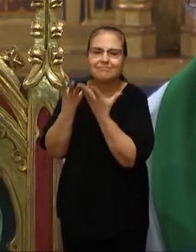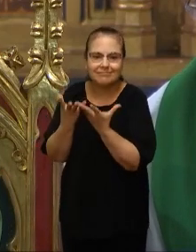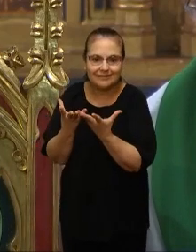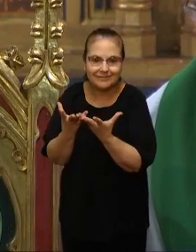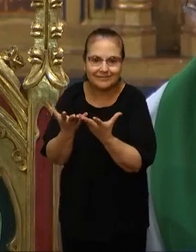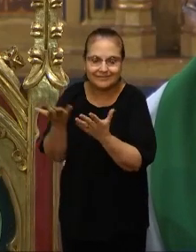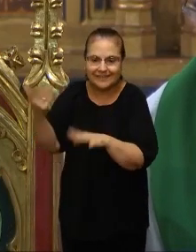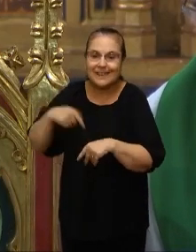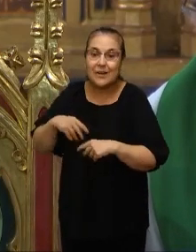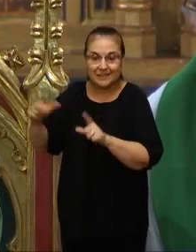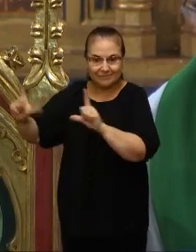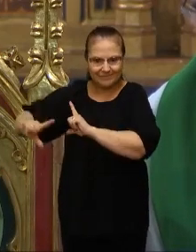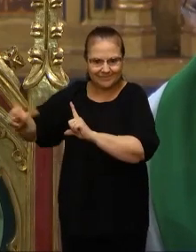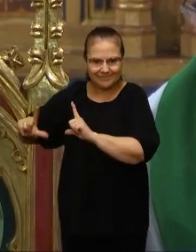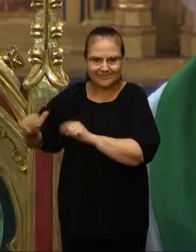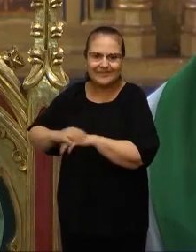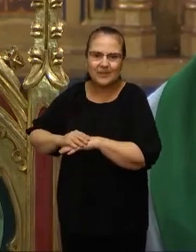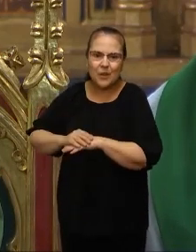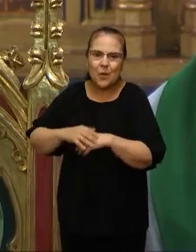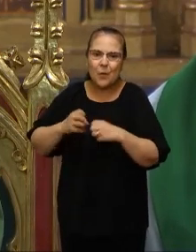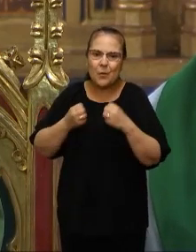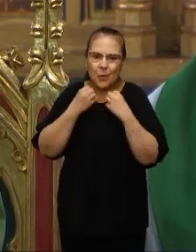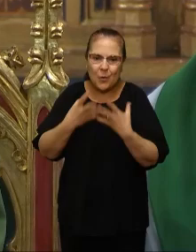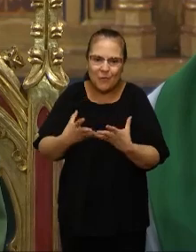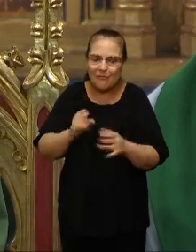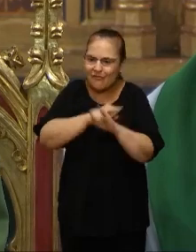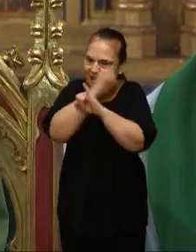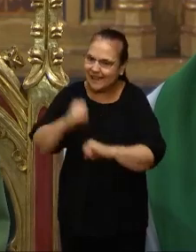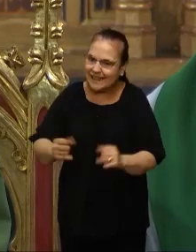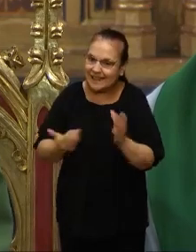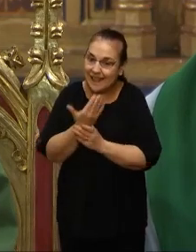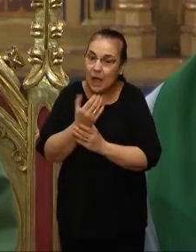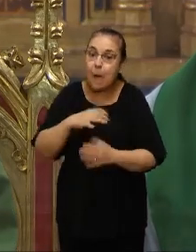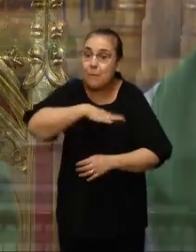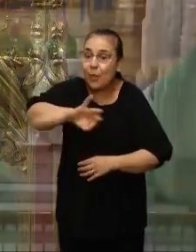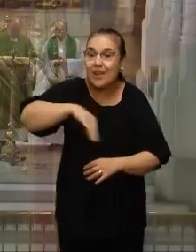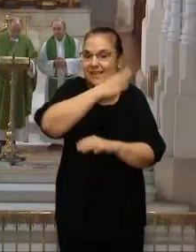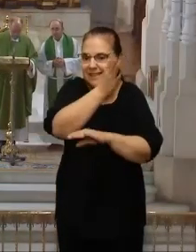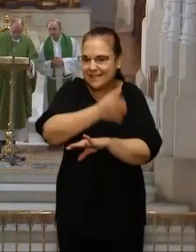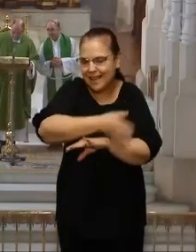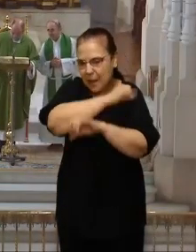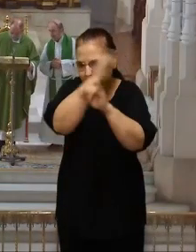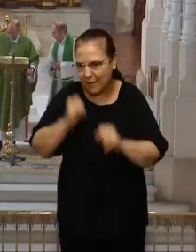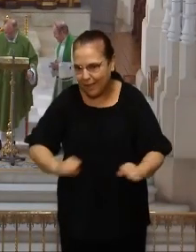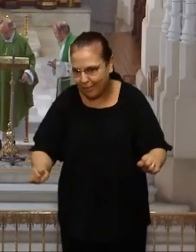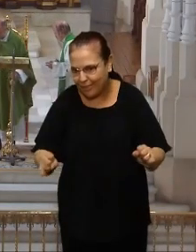a través de la televisión. Que pasen un feliz día. Podéis ir en paz.